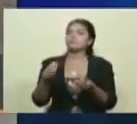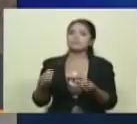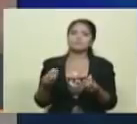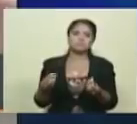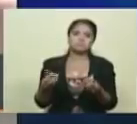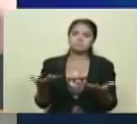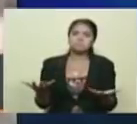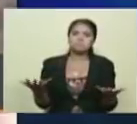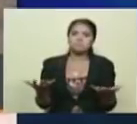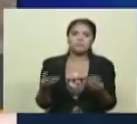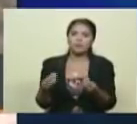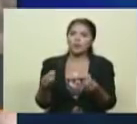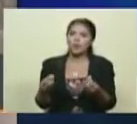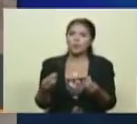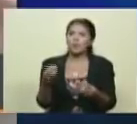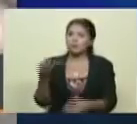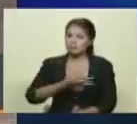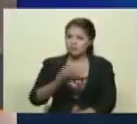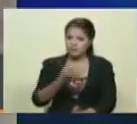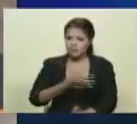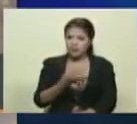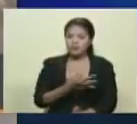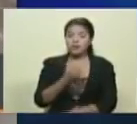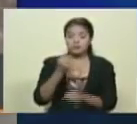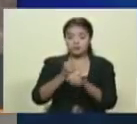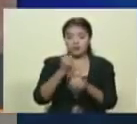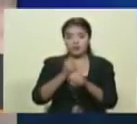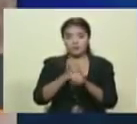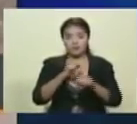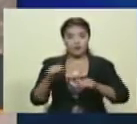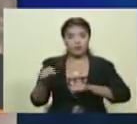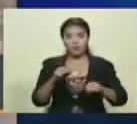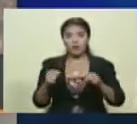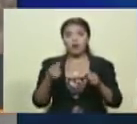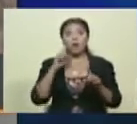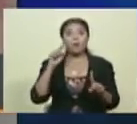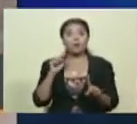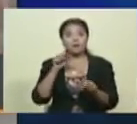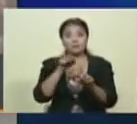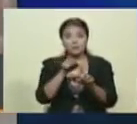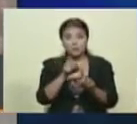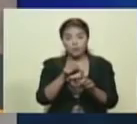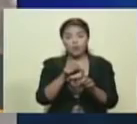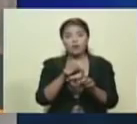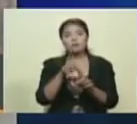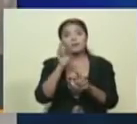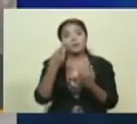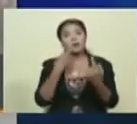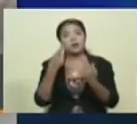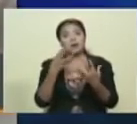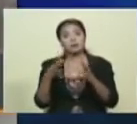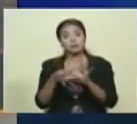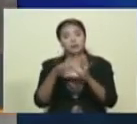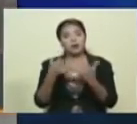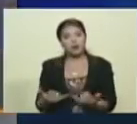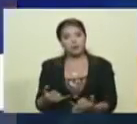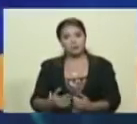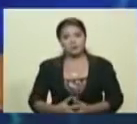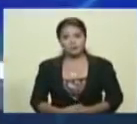es realmente el funcionamiento, los objetivos y la correlación de fuerzas hoy en día?